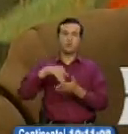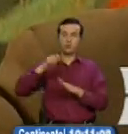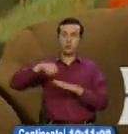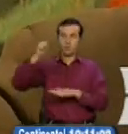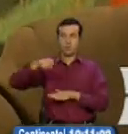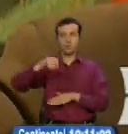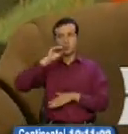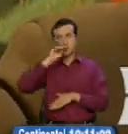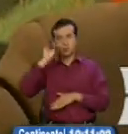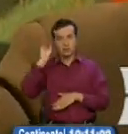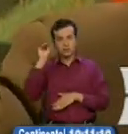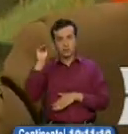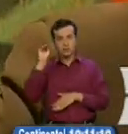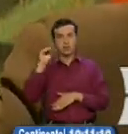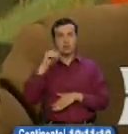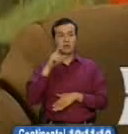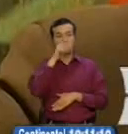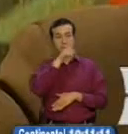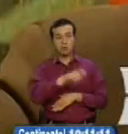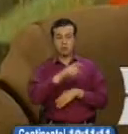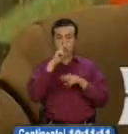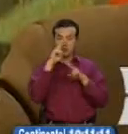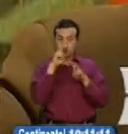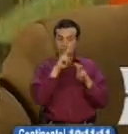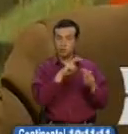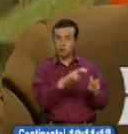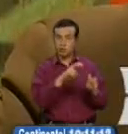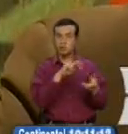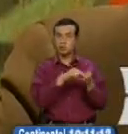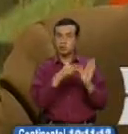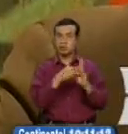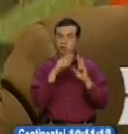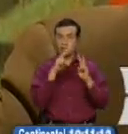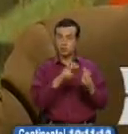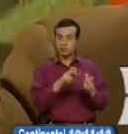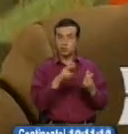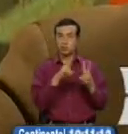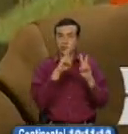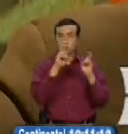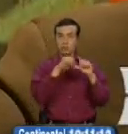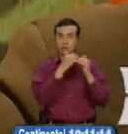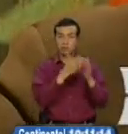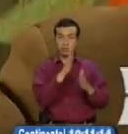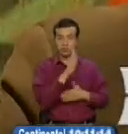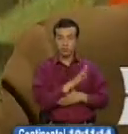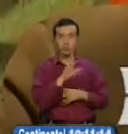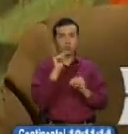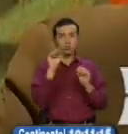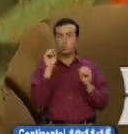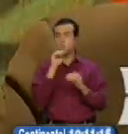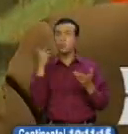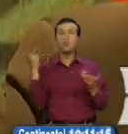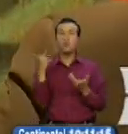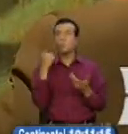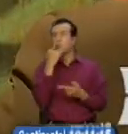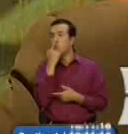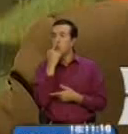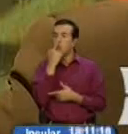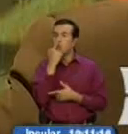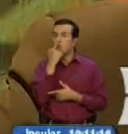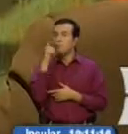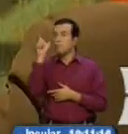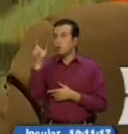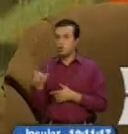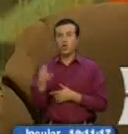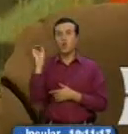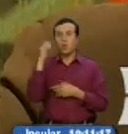juez que el delito que investiga la Fiscalía no es un delito de función de un asambleísta. Hackear cuentas de un ciudadano